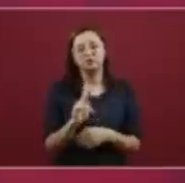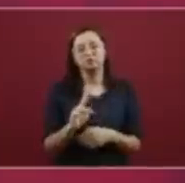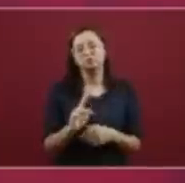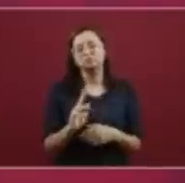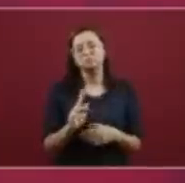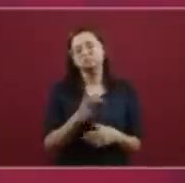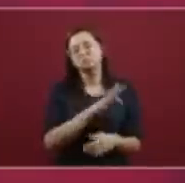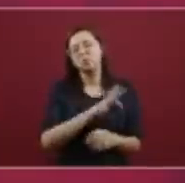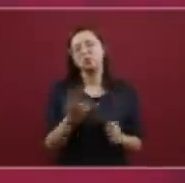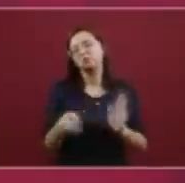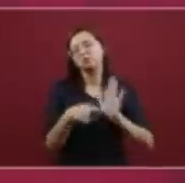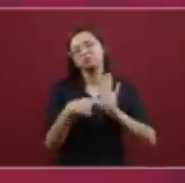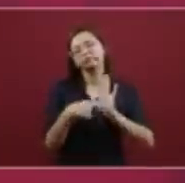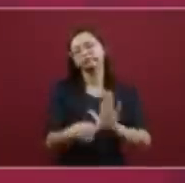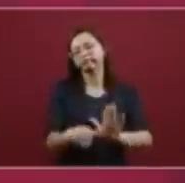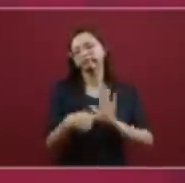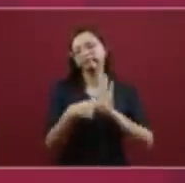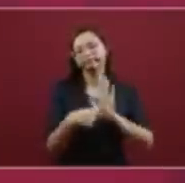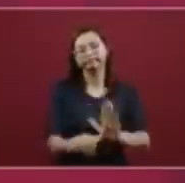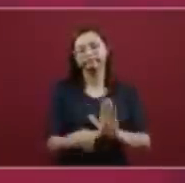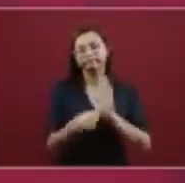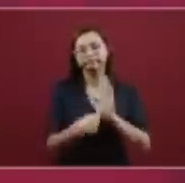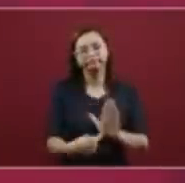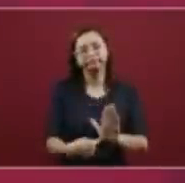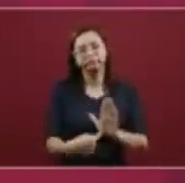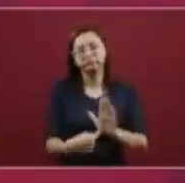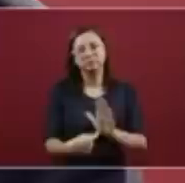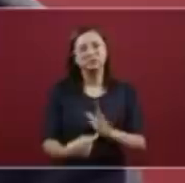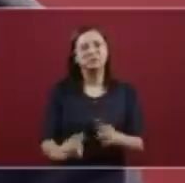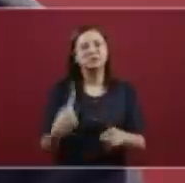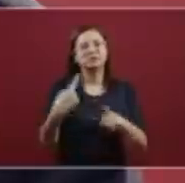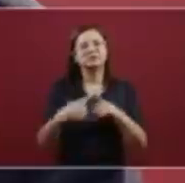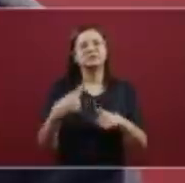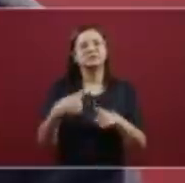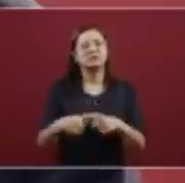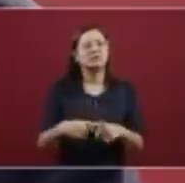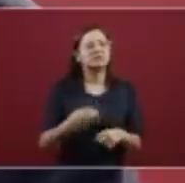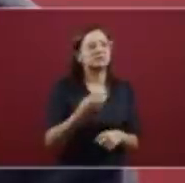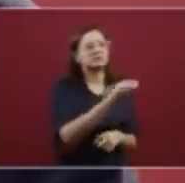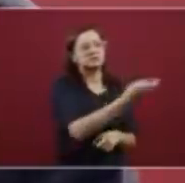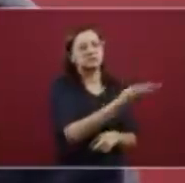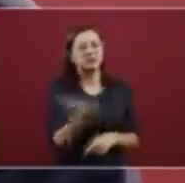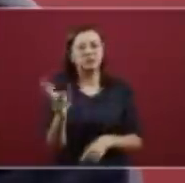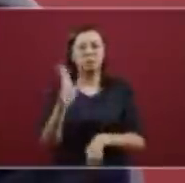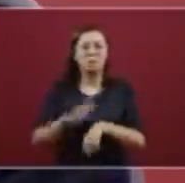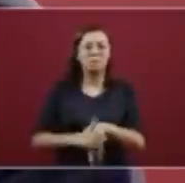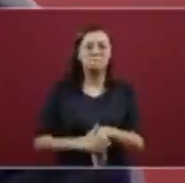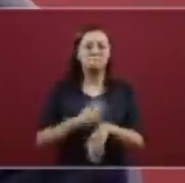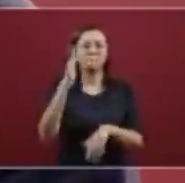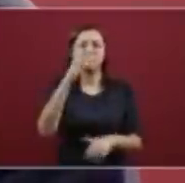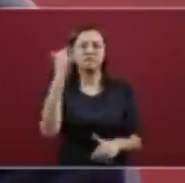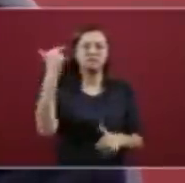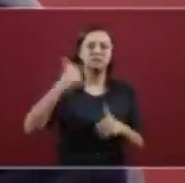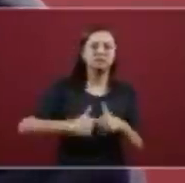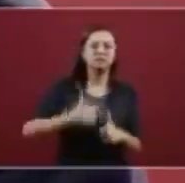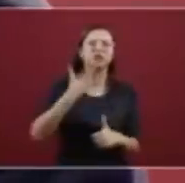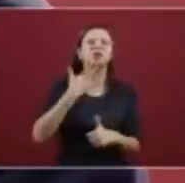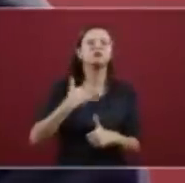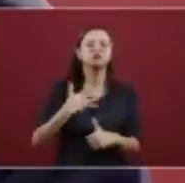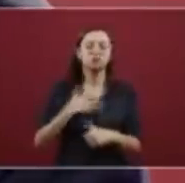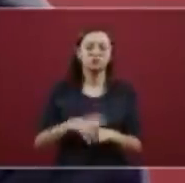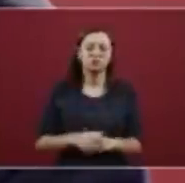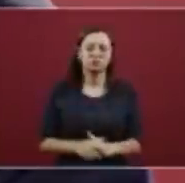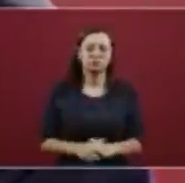quiénes son los que más gasolinerías tienen concesionadas.